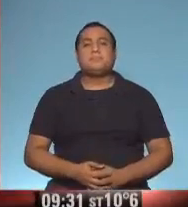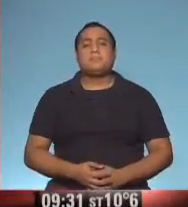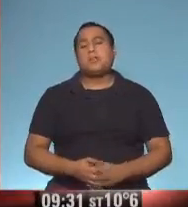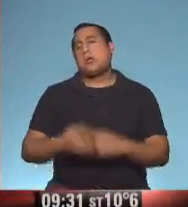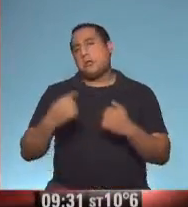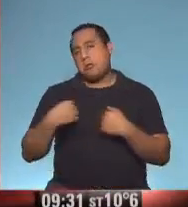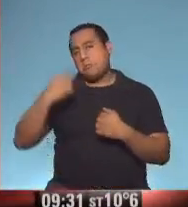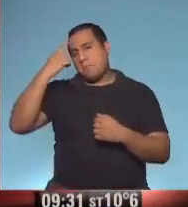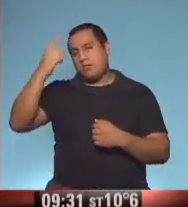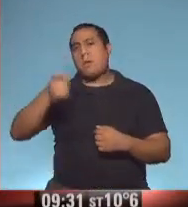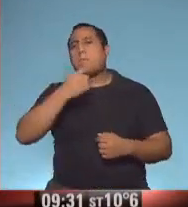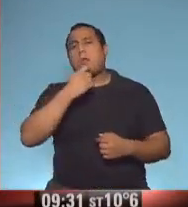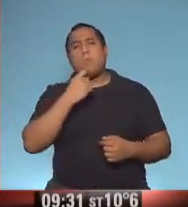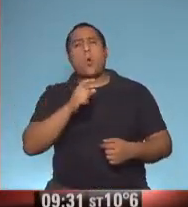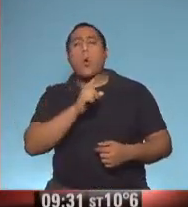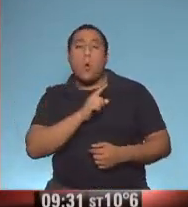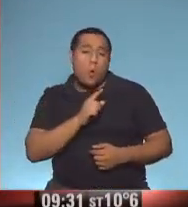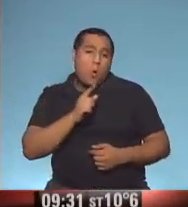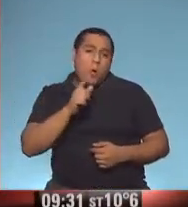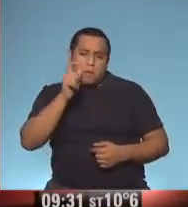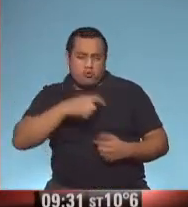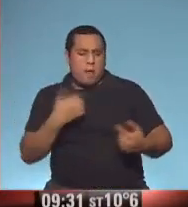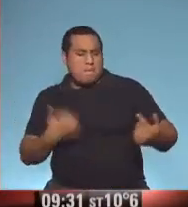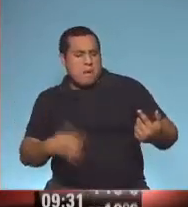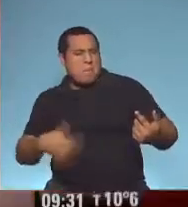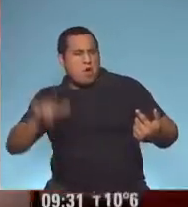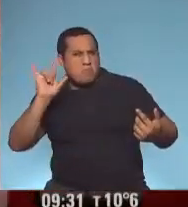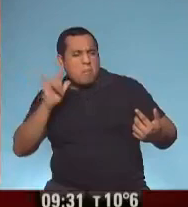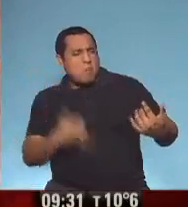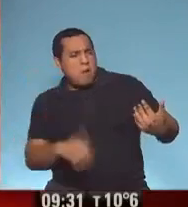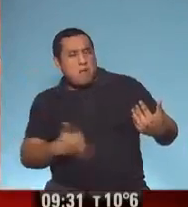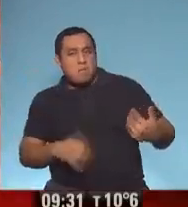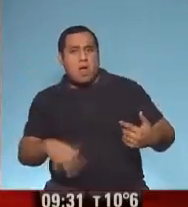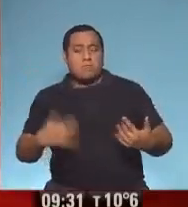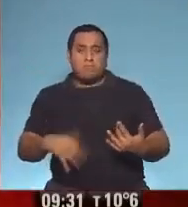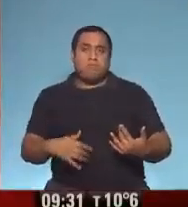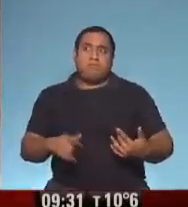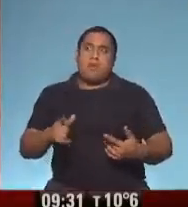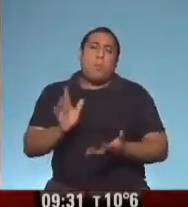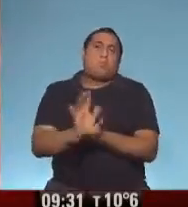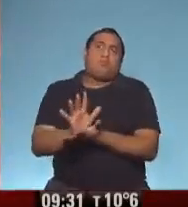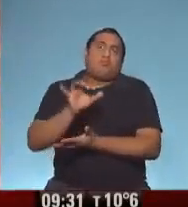Yo creo que una estrella de rock es un héroe, porque cuando sea grande, me gustaría ser así.